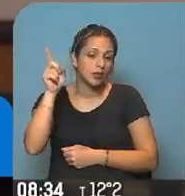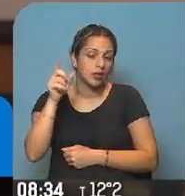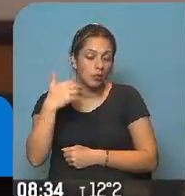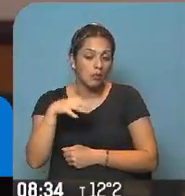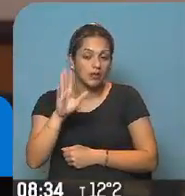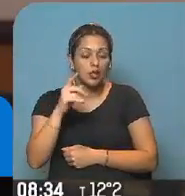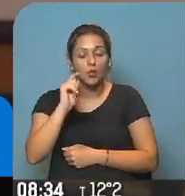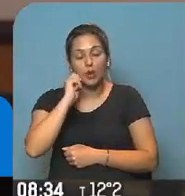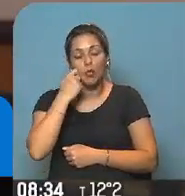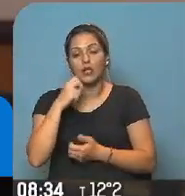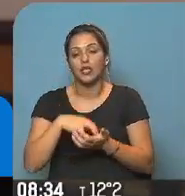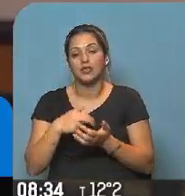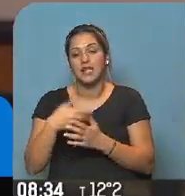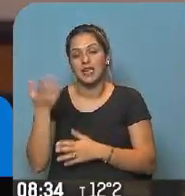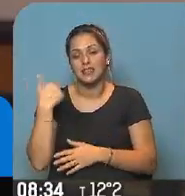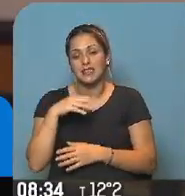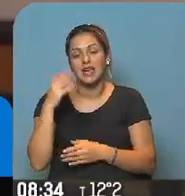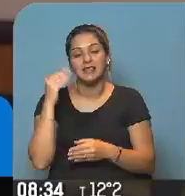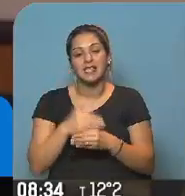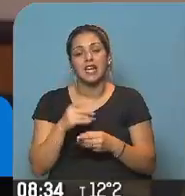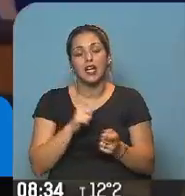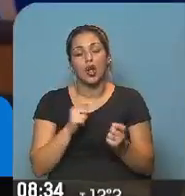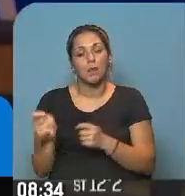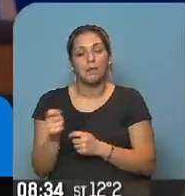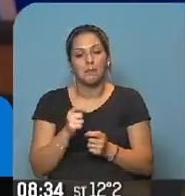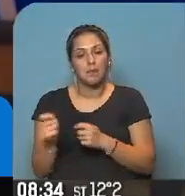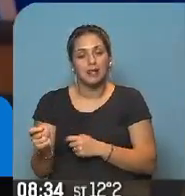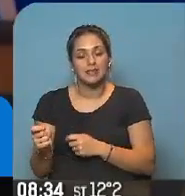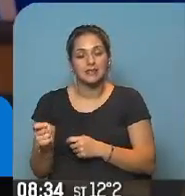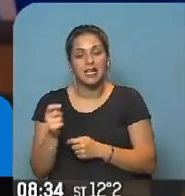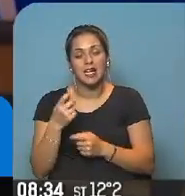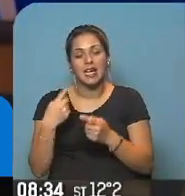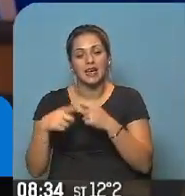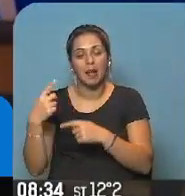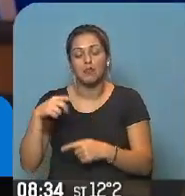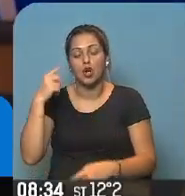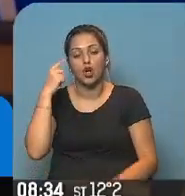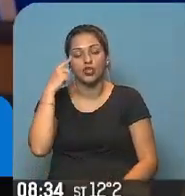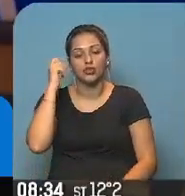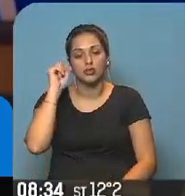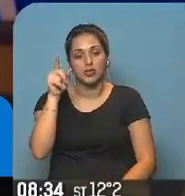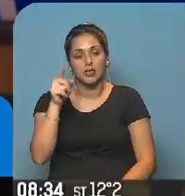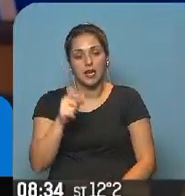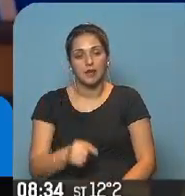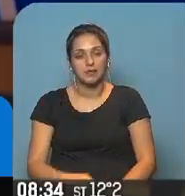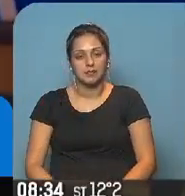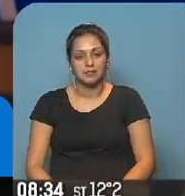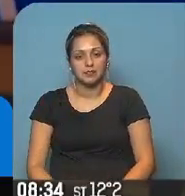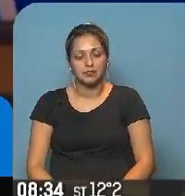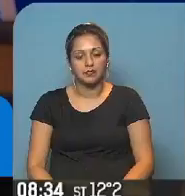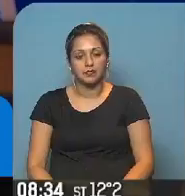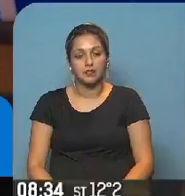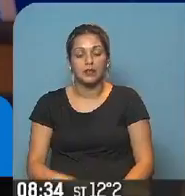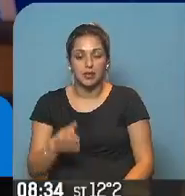buena noticia ayer fue el cierre de este operación de pase cambiario con China, que bueno, quizá va